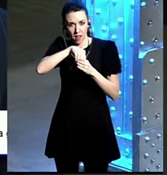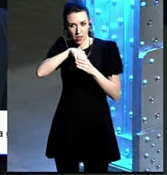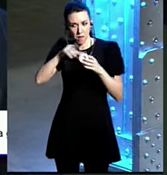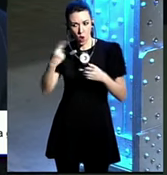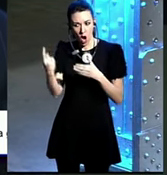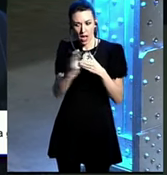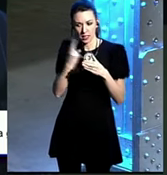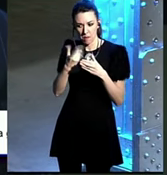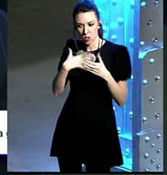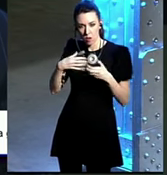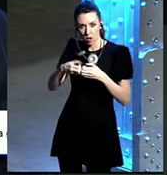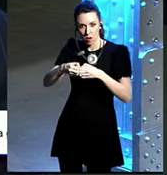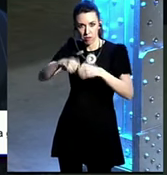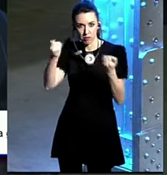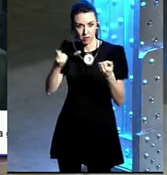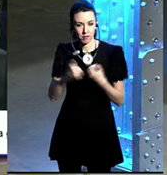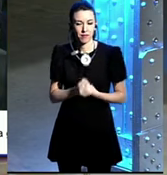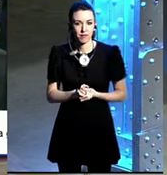de aislamiento.